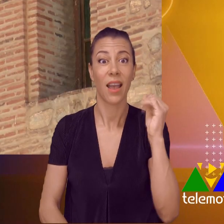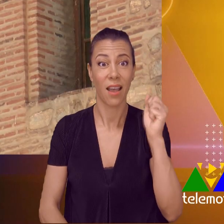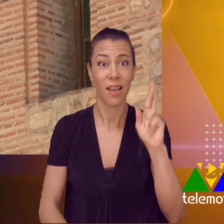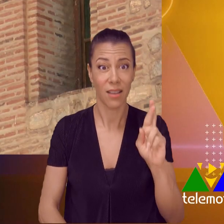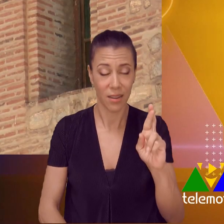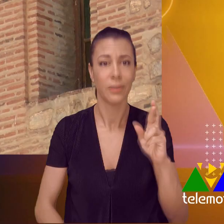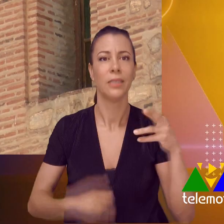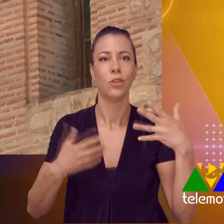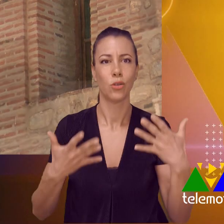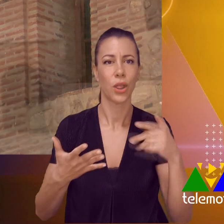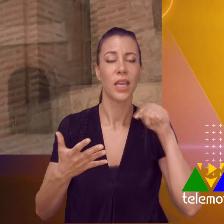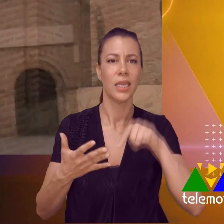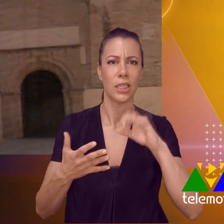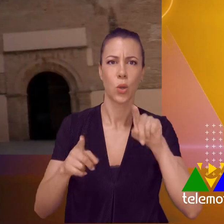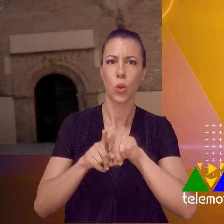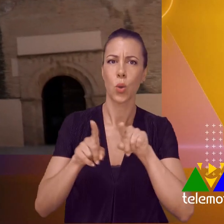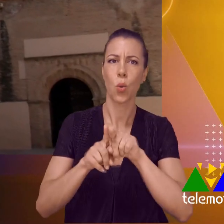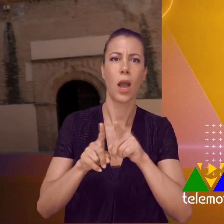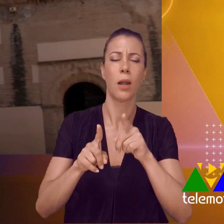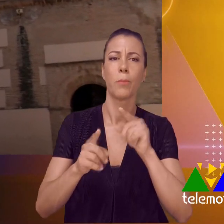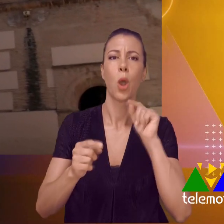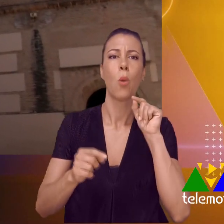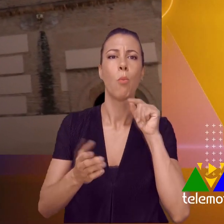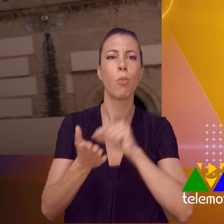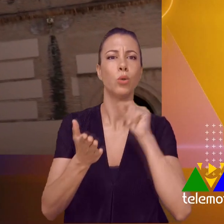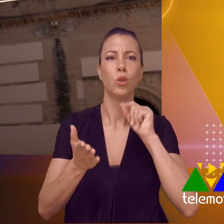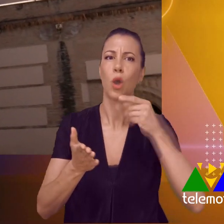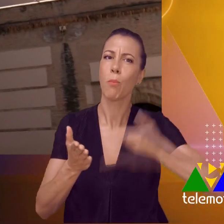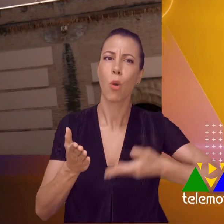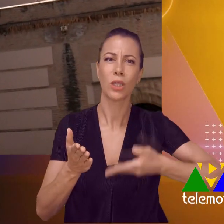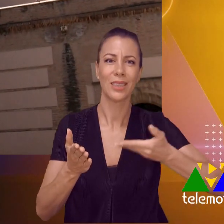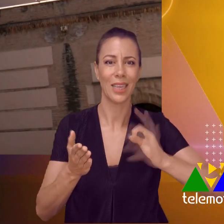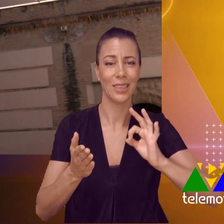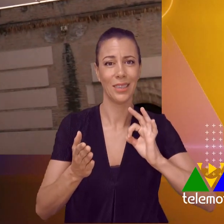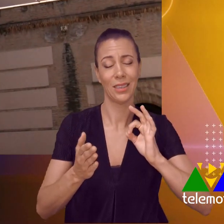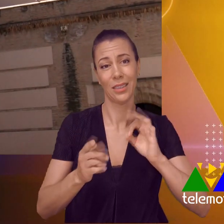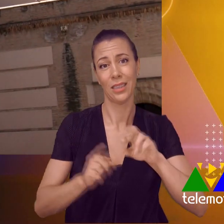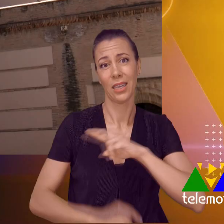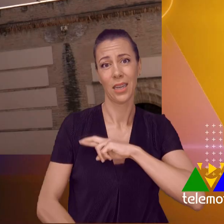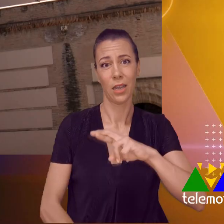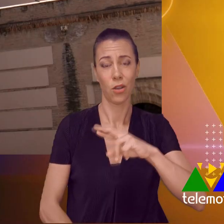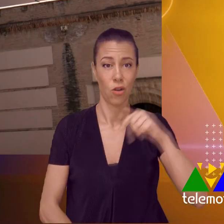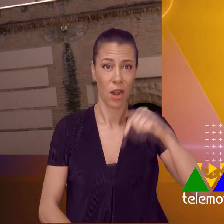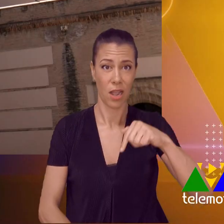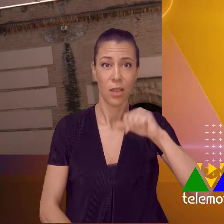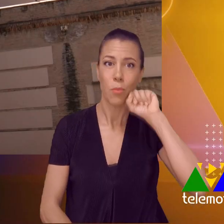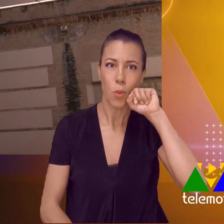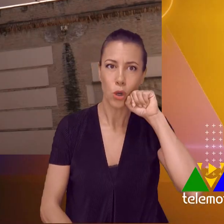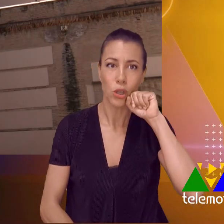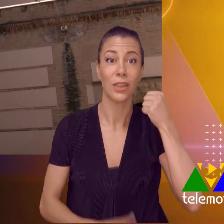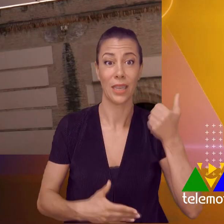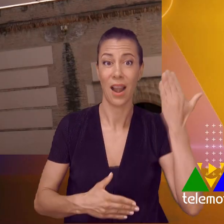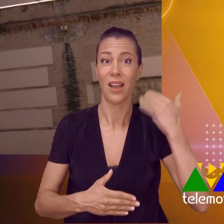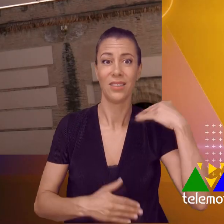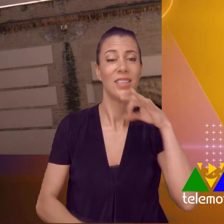a ser pues, el centro de referencia, digamos, cristiano del Motril de aquellos